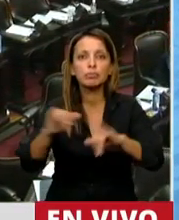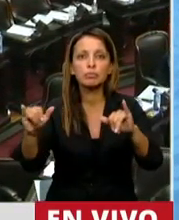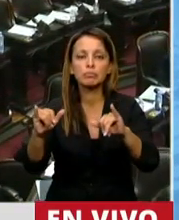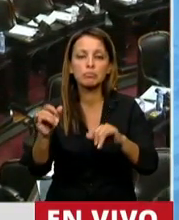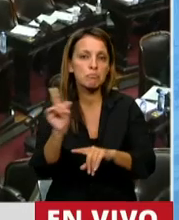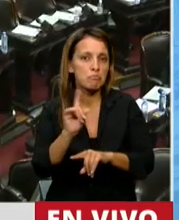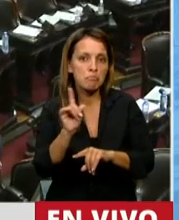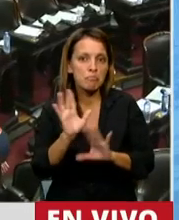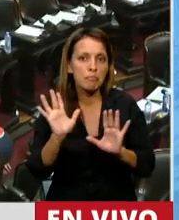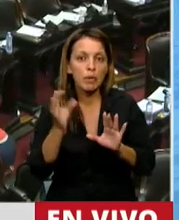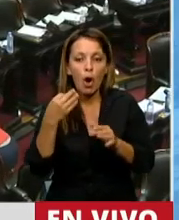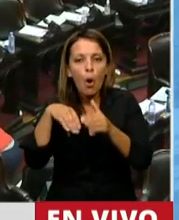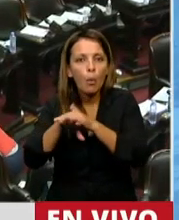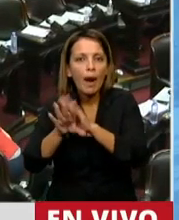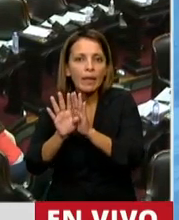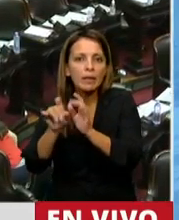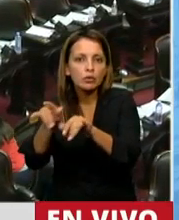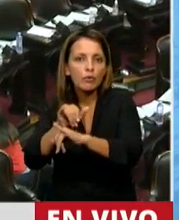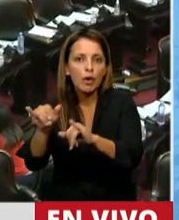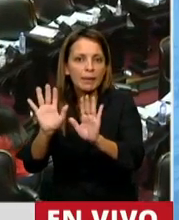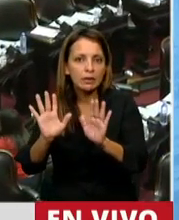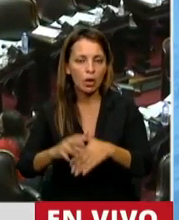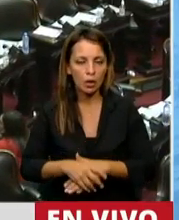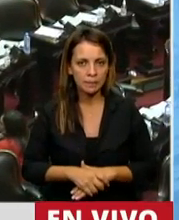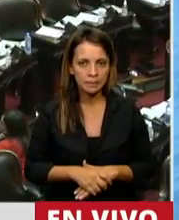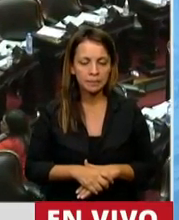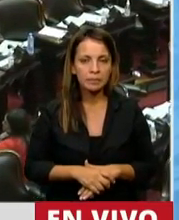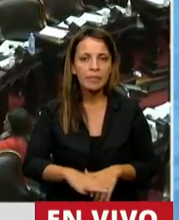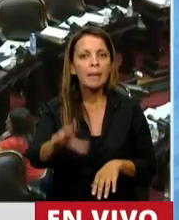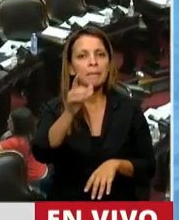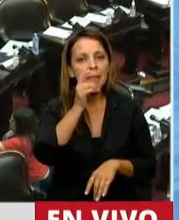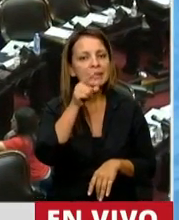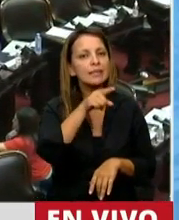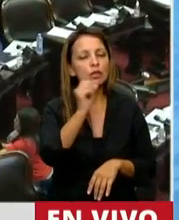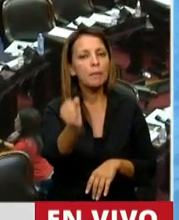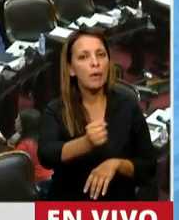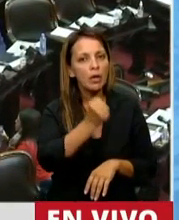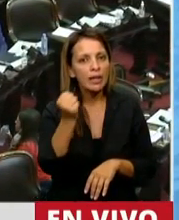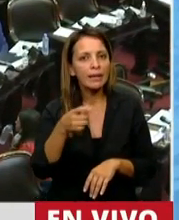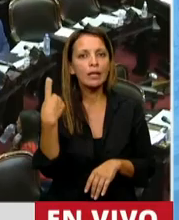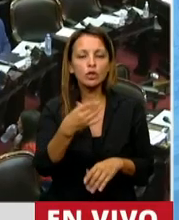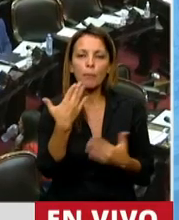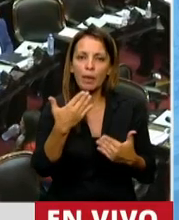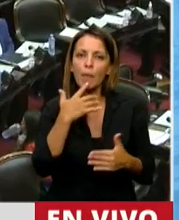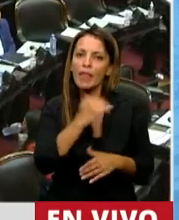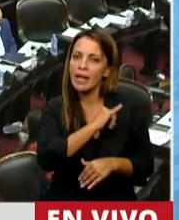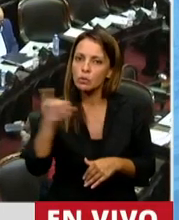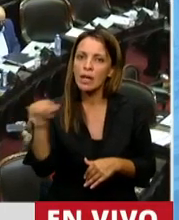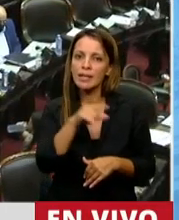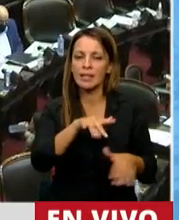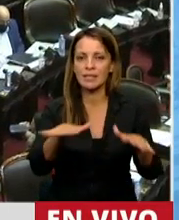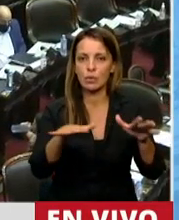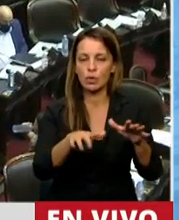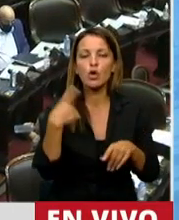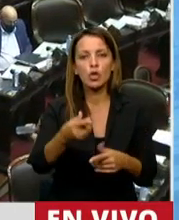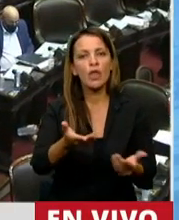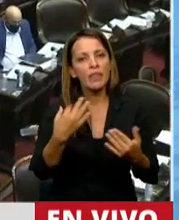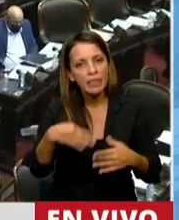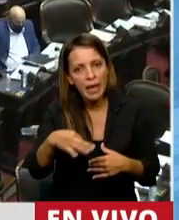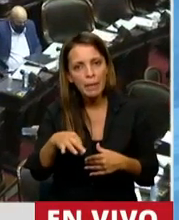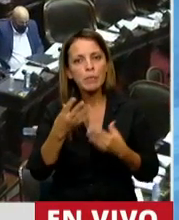como parte de la información que tienen que llevar adelante. Me parece que es importantísimo que nosotros seamos capaces de denunciar lo que está sucediendo, seamos capaces